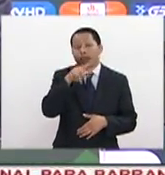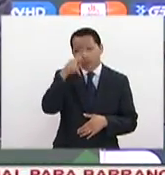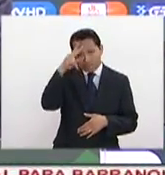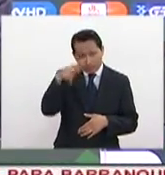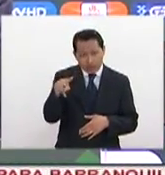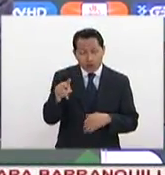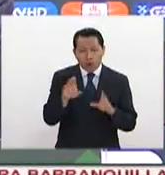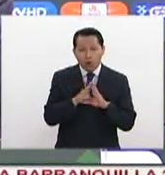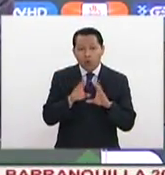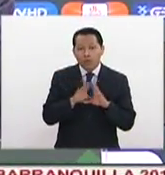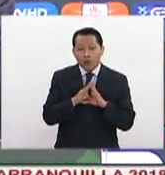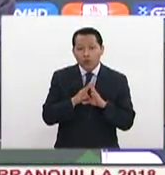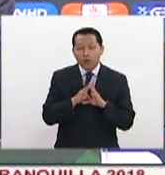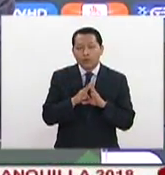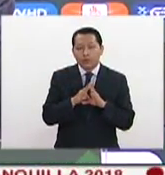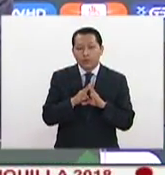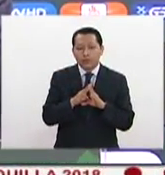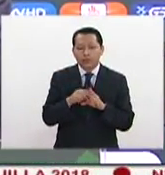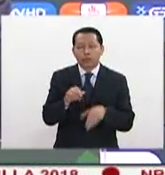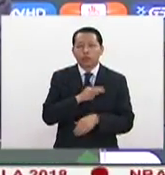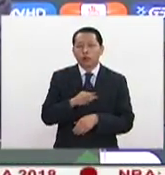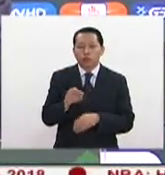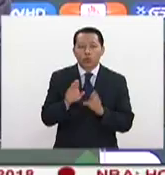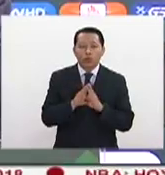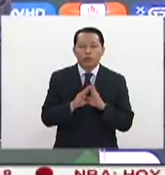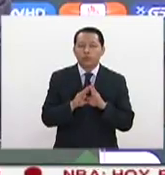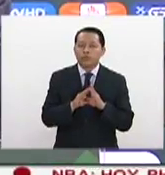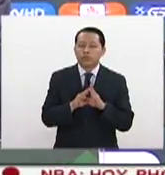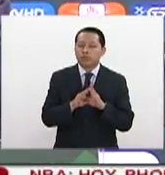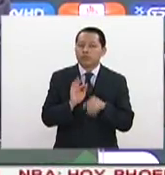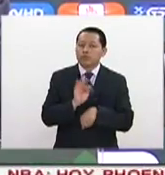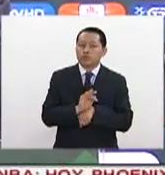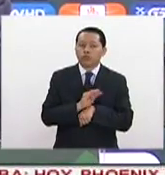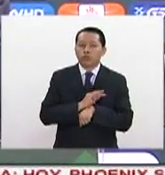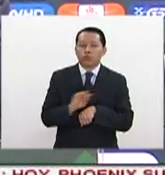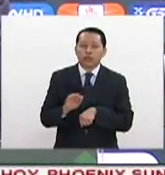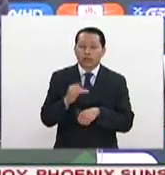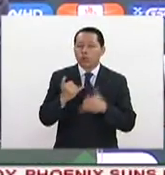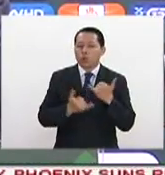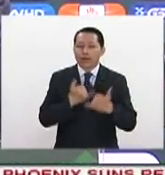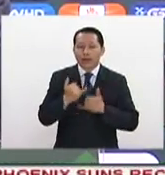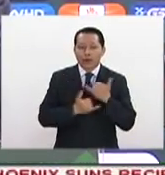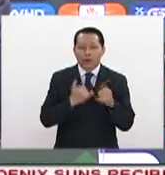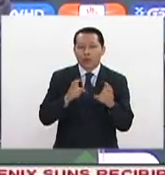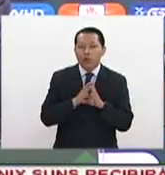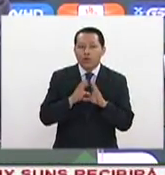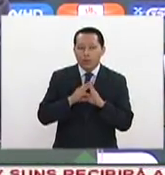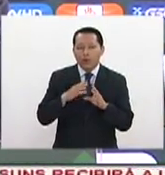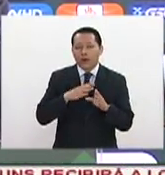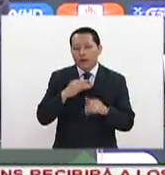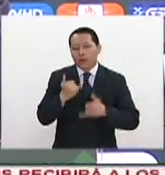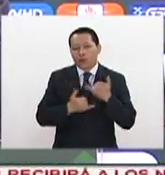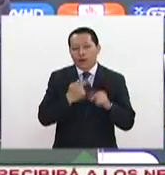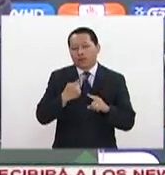México en cuanto a que privilegian el control del juego a través de la